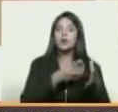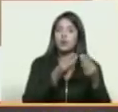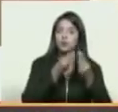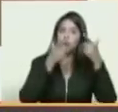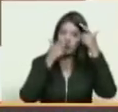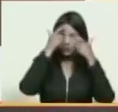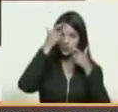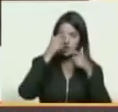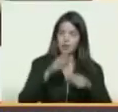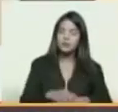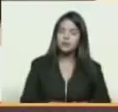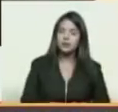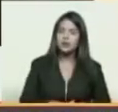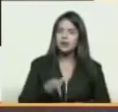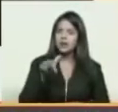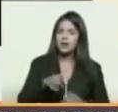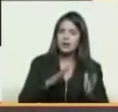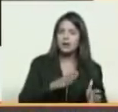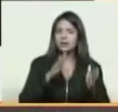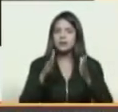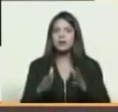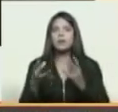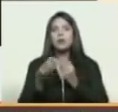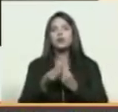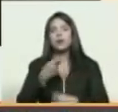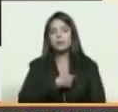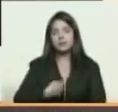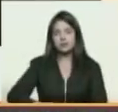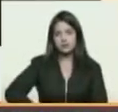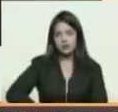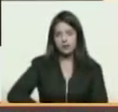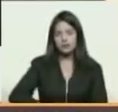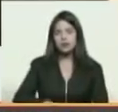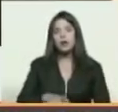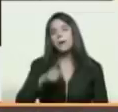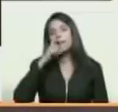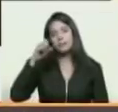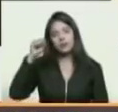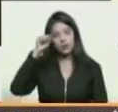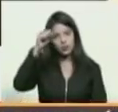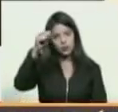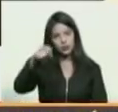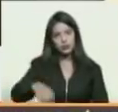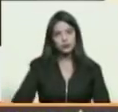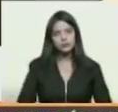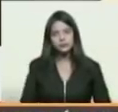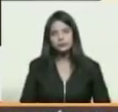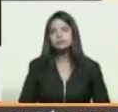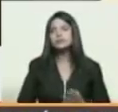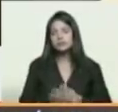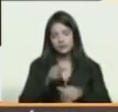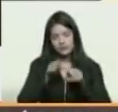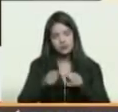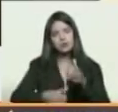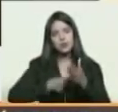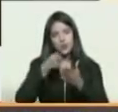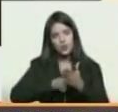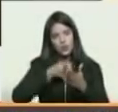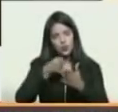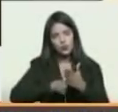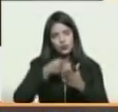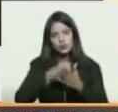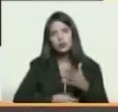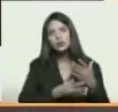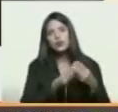Chávez y en esta etapa con el compañero presidente Nicolás Maduro, seguimos luchando, junto